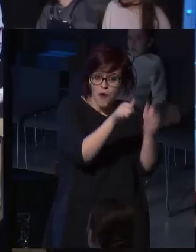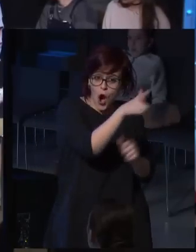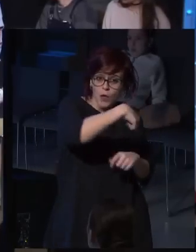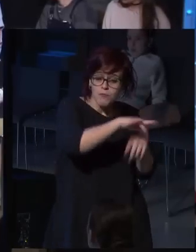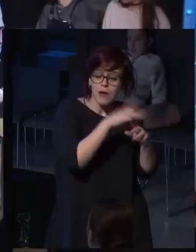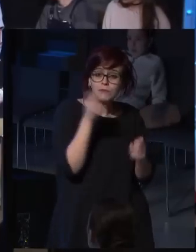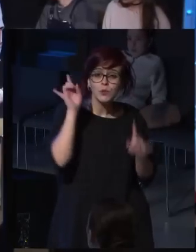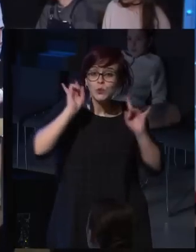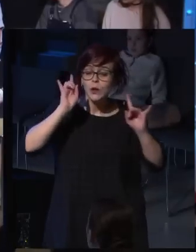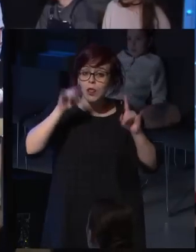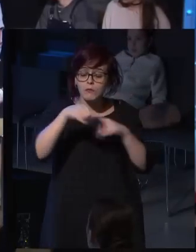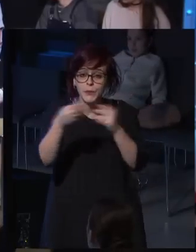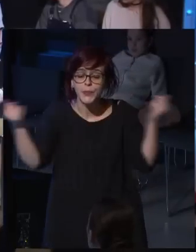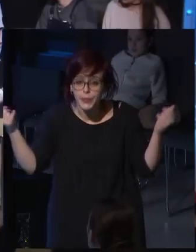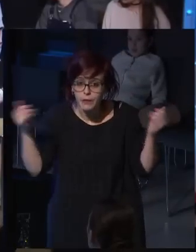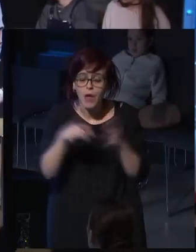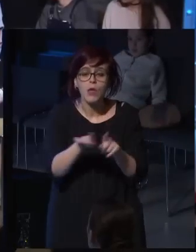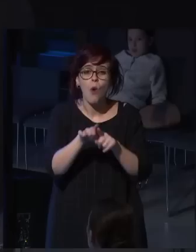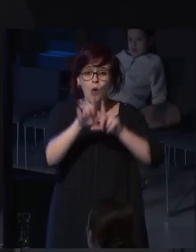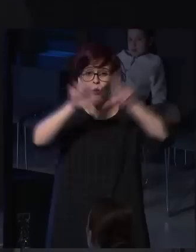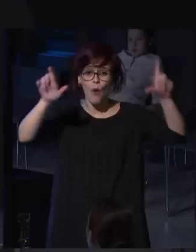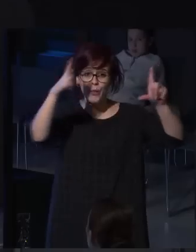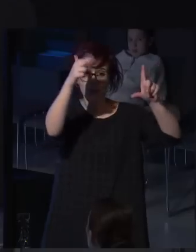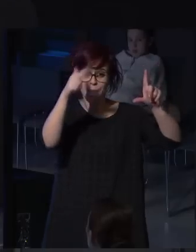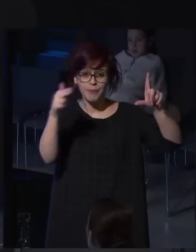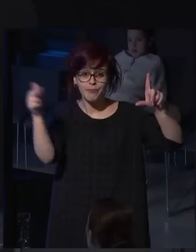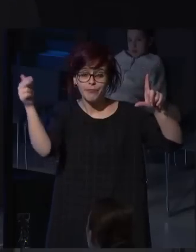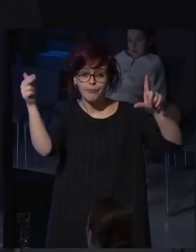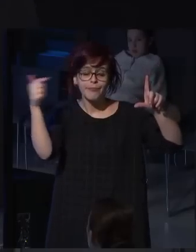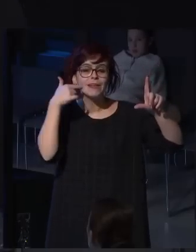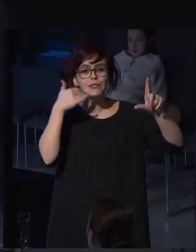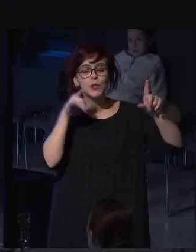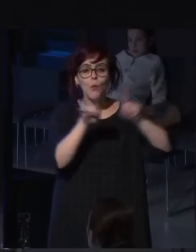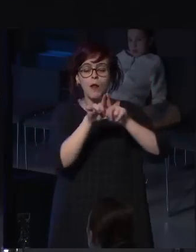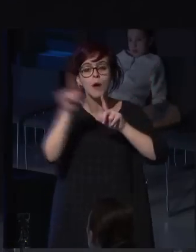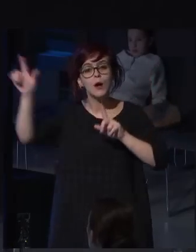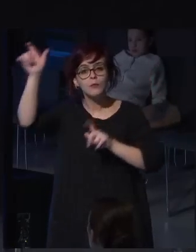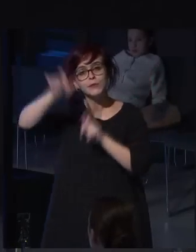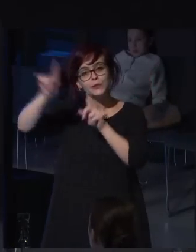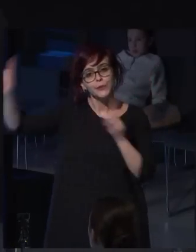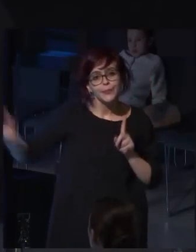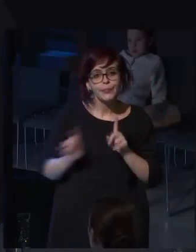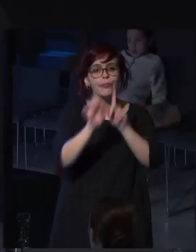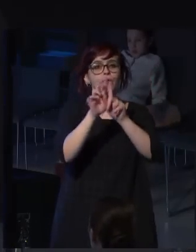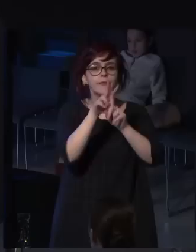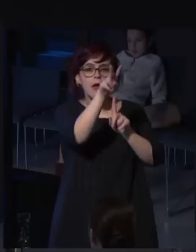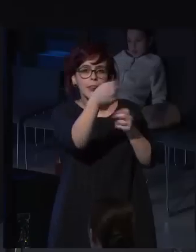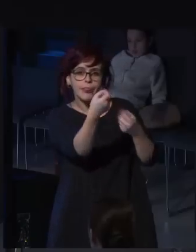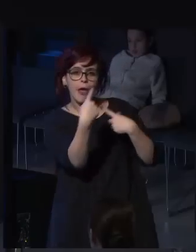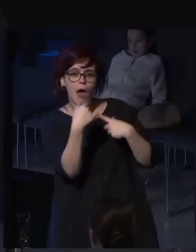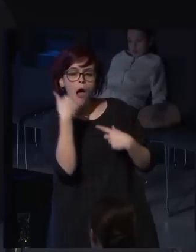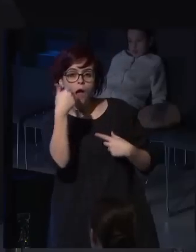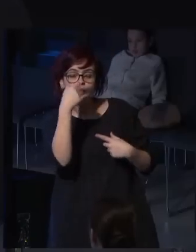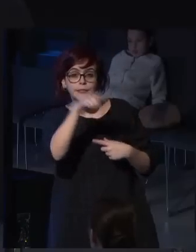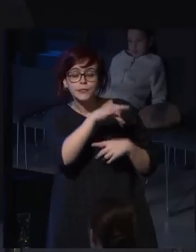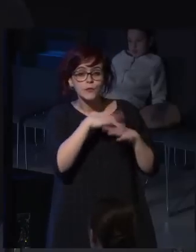puedes estar, está quieto y puedes ir pues un poco con otra persona hablando de ello que te transmite que no, la música te